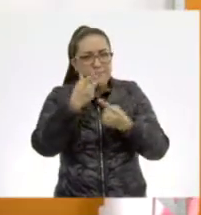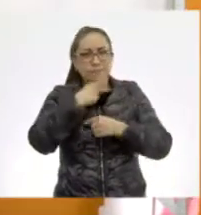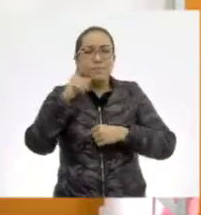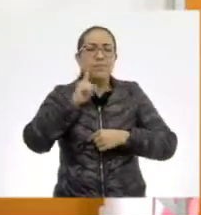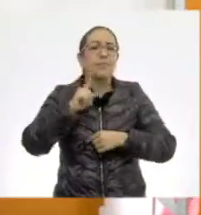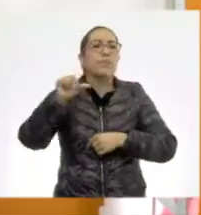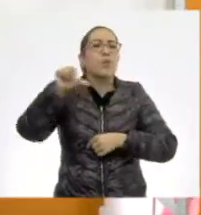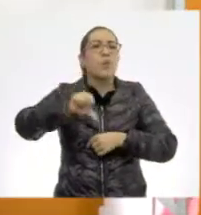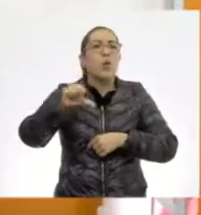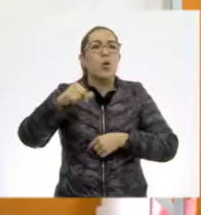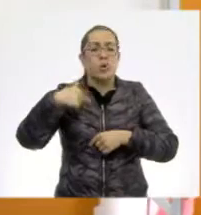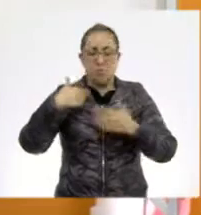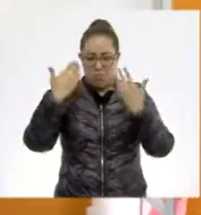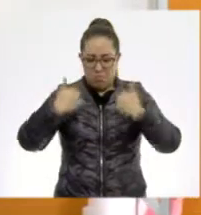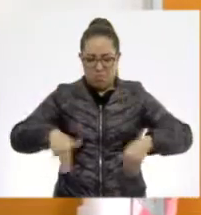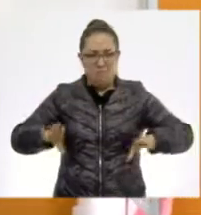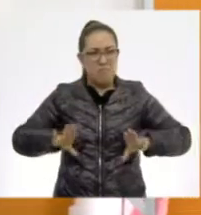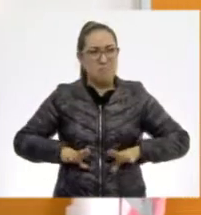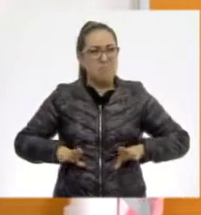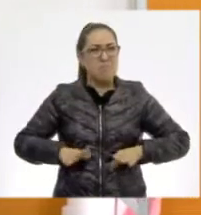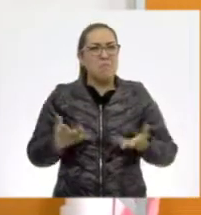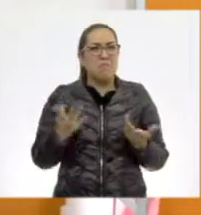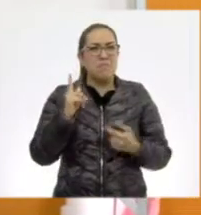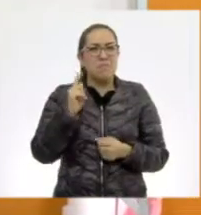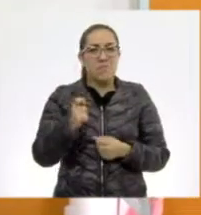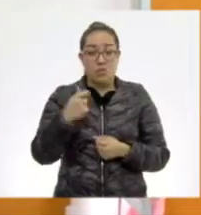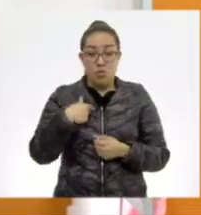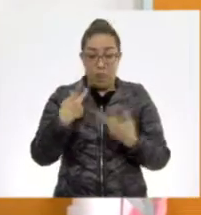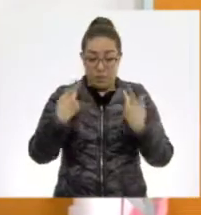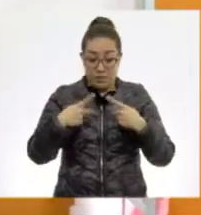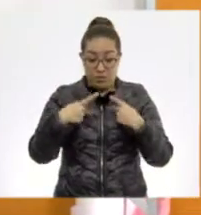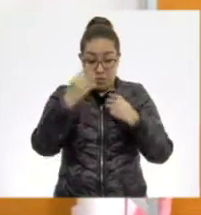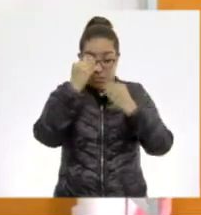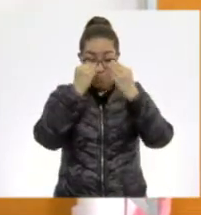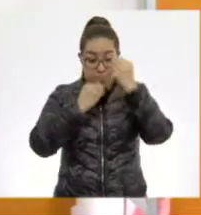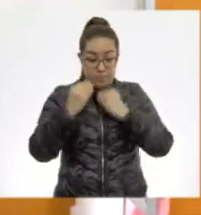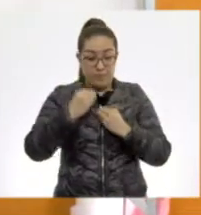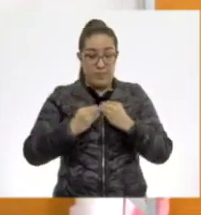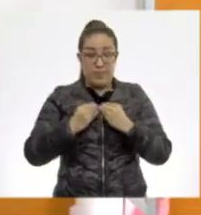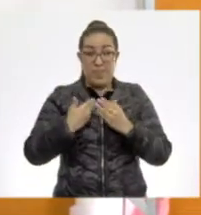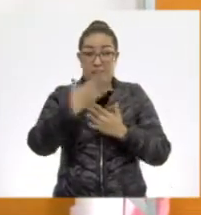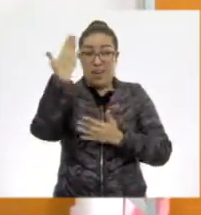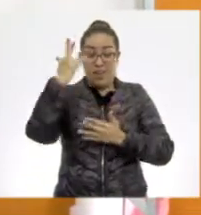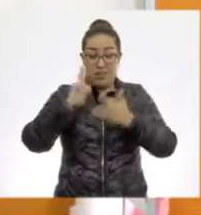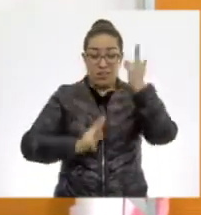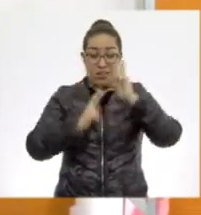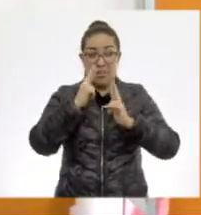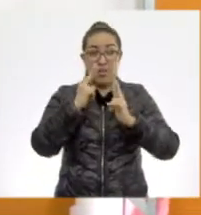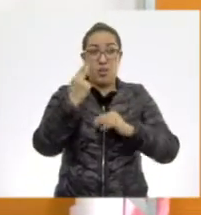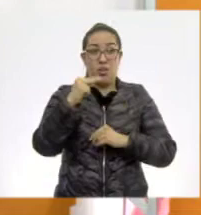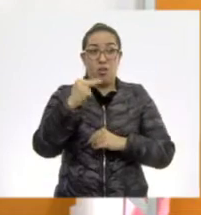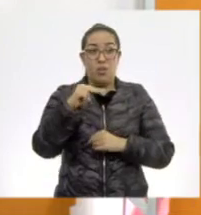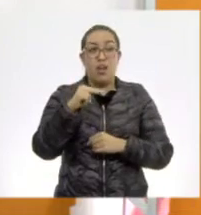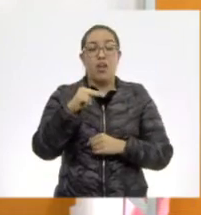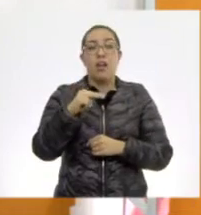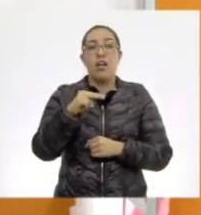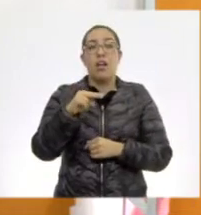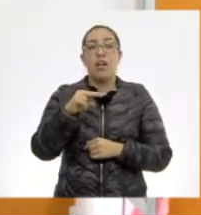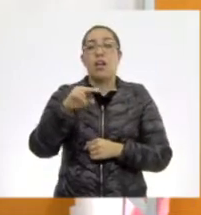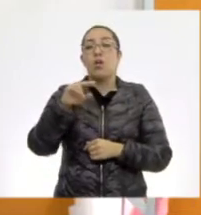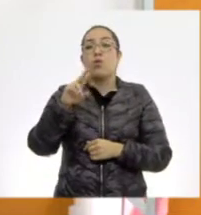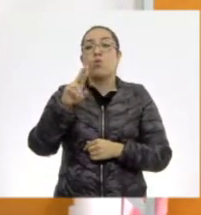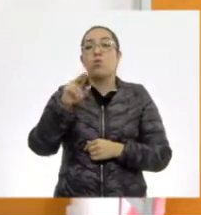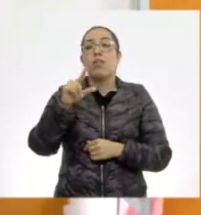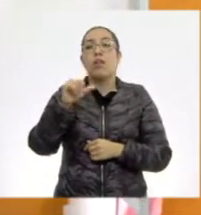vengo caracterizado. Cierto, ¿de qué viene? Vengo caracterizado de un personaje que en la época de la revolución se llamaba los rurales, que eran los encargados de mantener